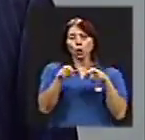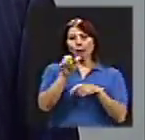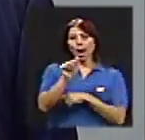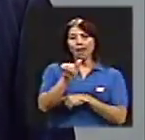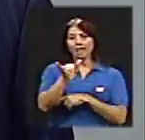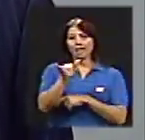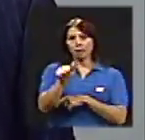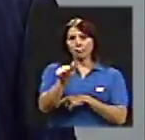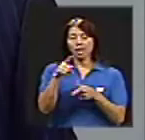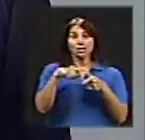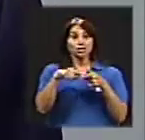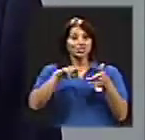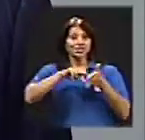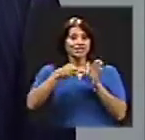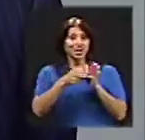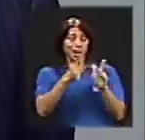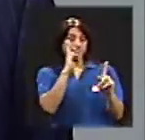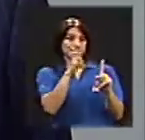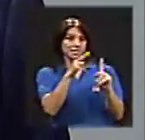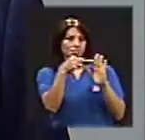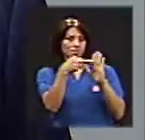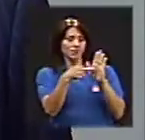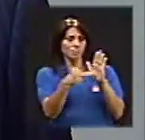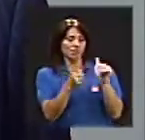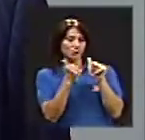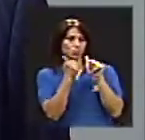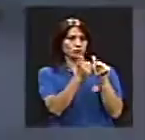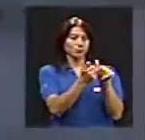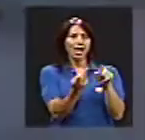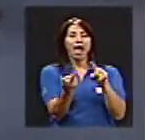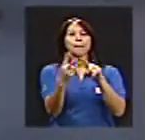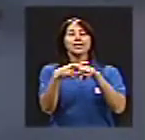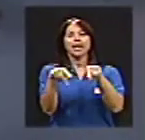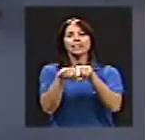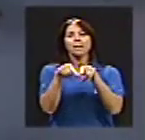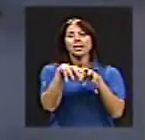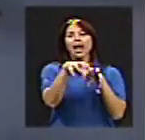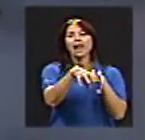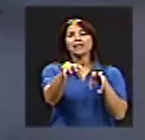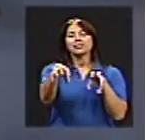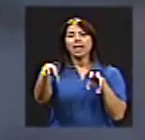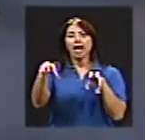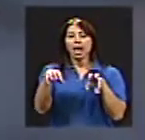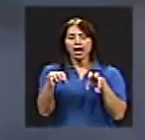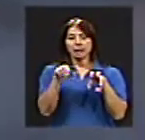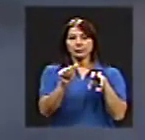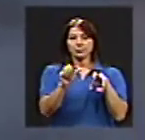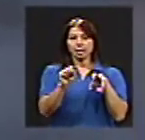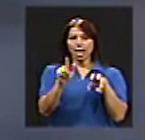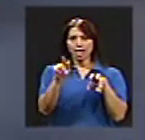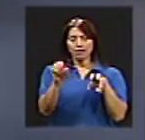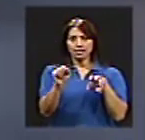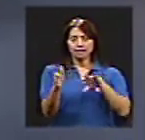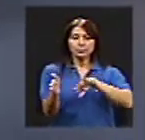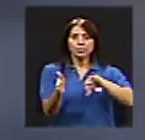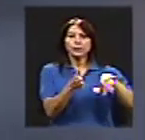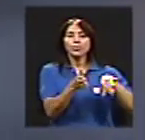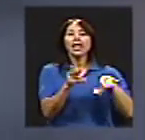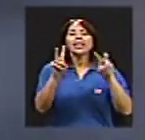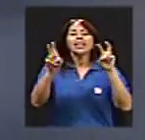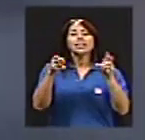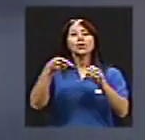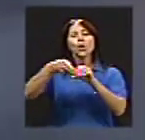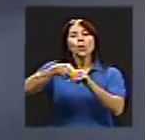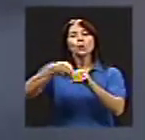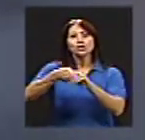misma reglamentación se les aplica también a las asadas. En términos de combustibles, ya hemos